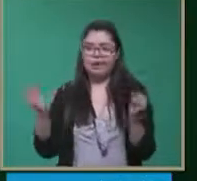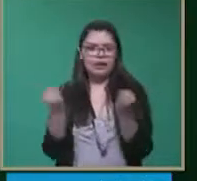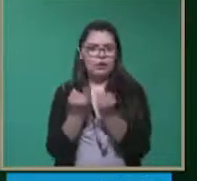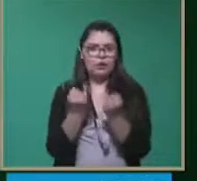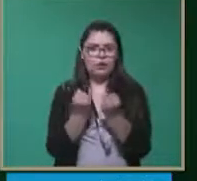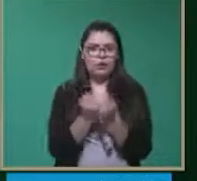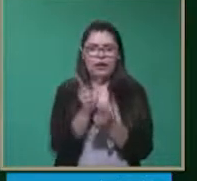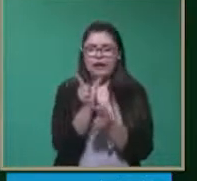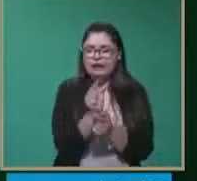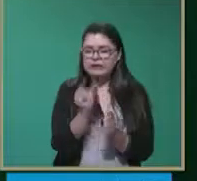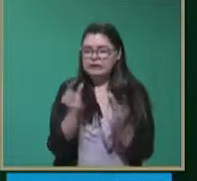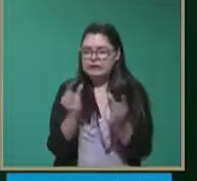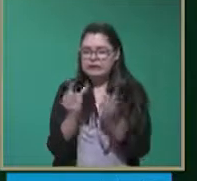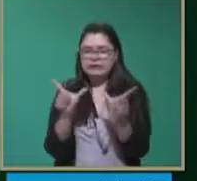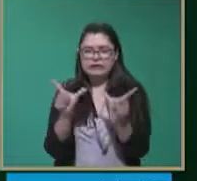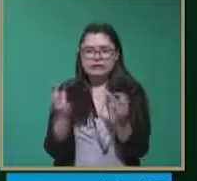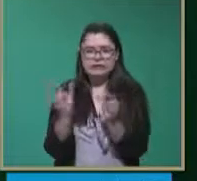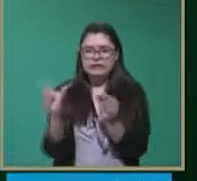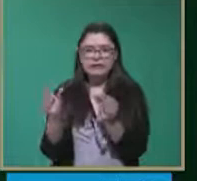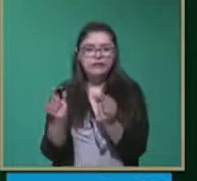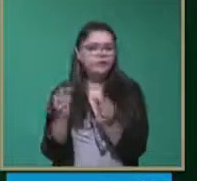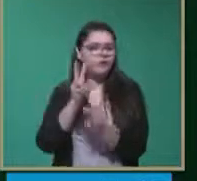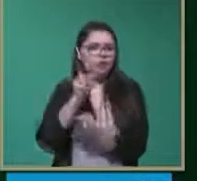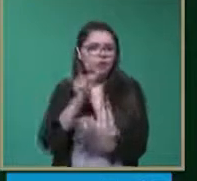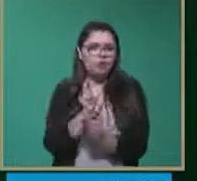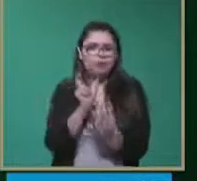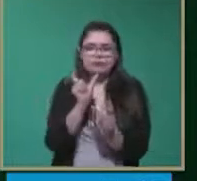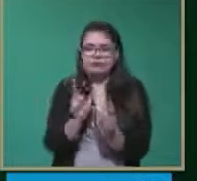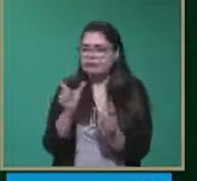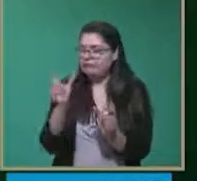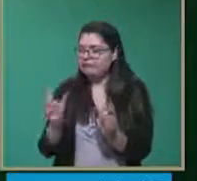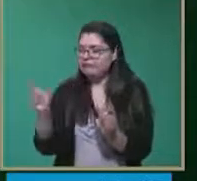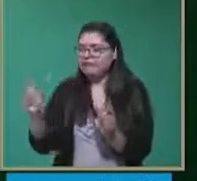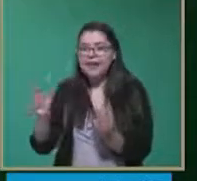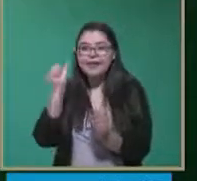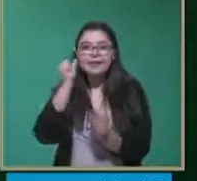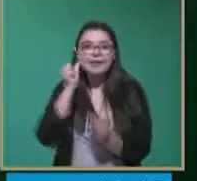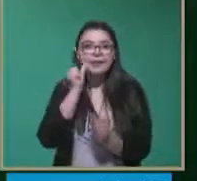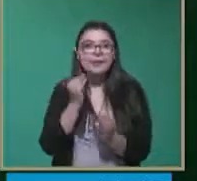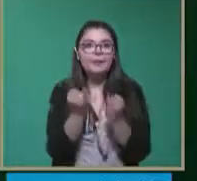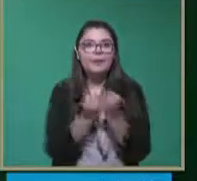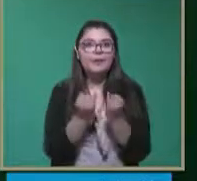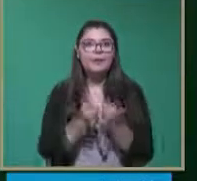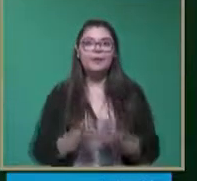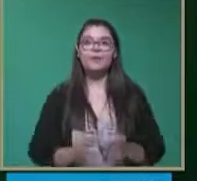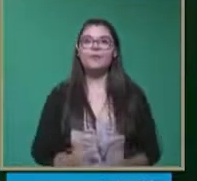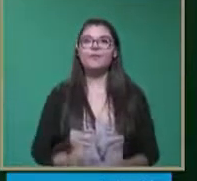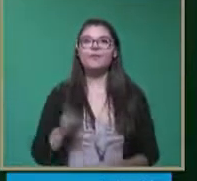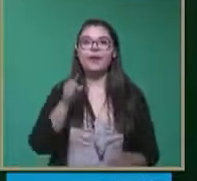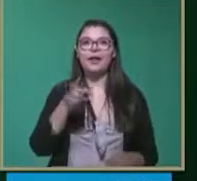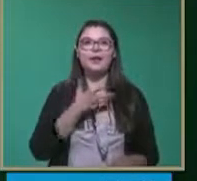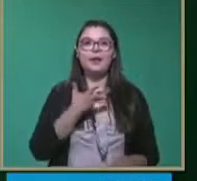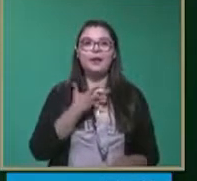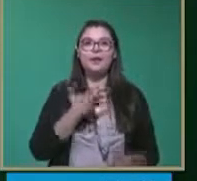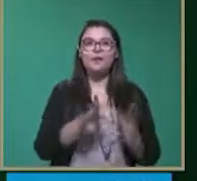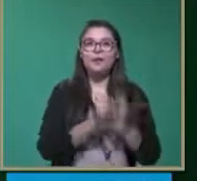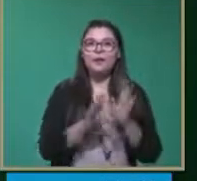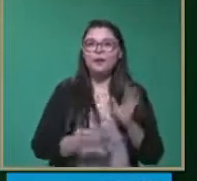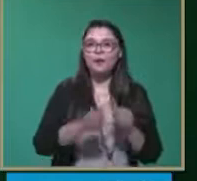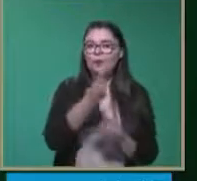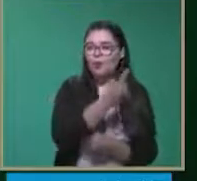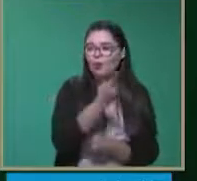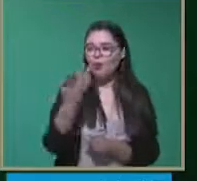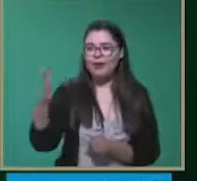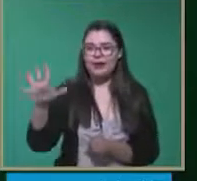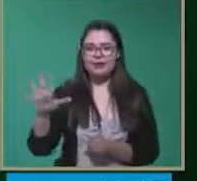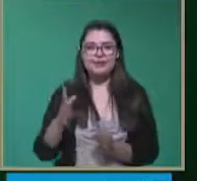la misma distancia de un número hacia el otro. Y ahí tenemos un ejemplo con los números del 1 al 10 y, como mencionó la maestra,